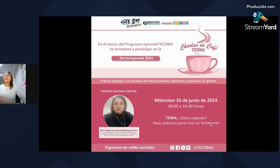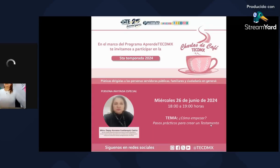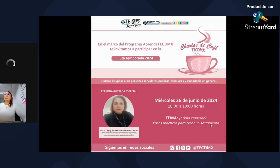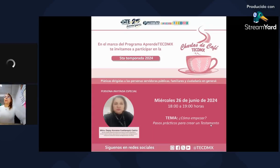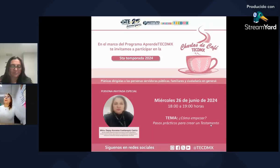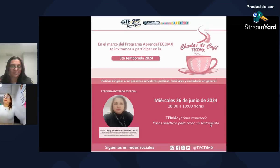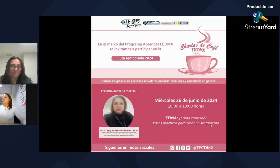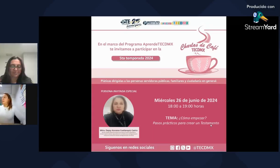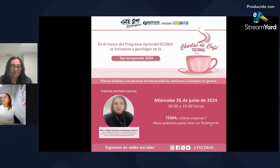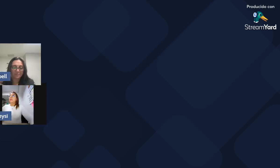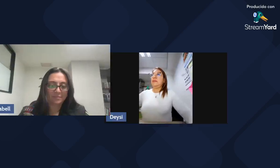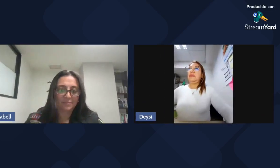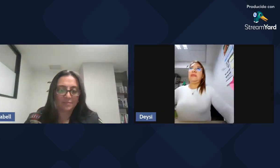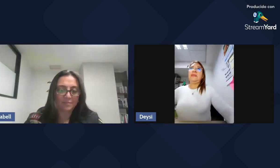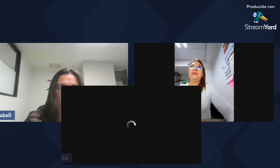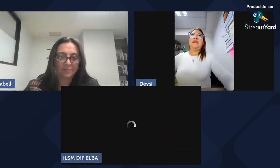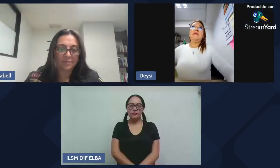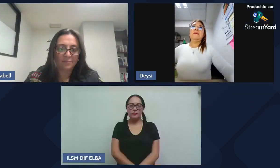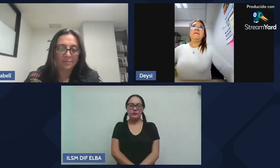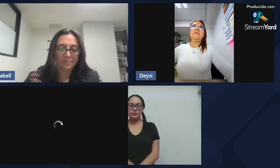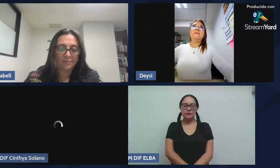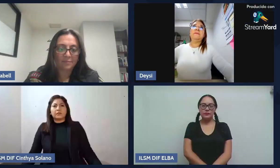De aquí, de aquí para atrás.